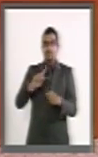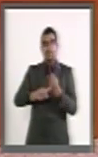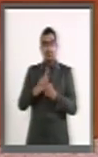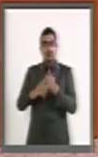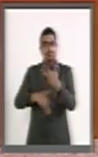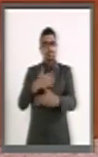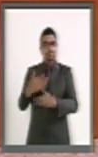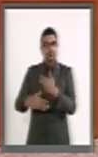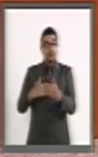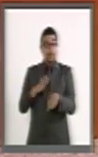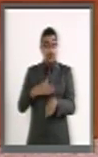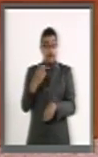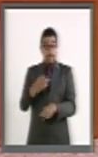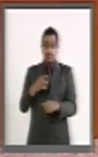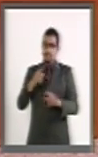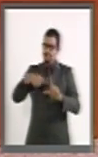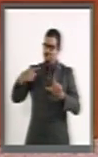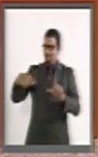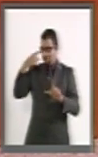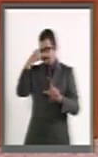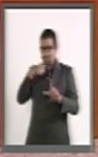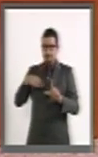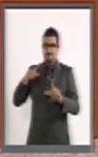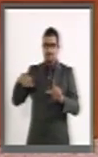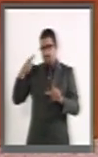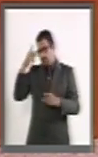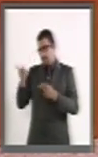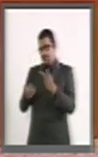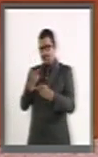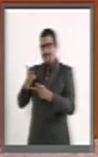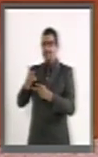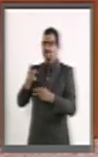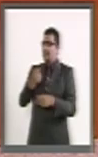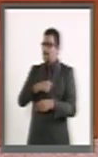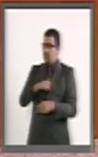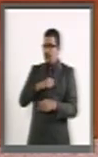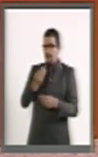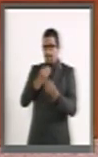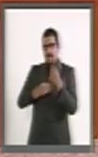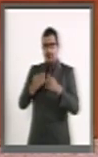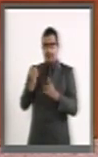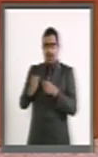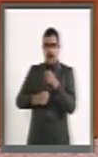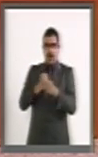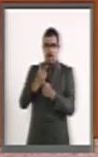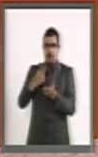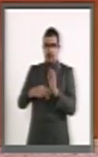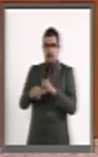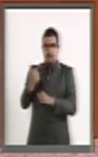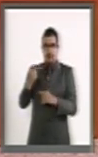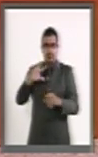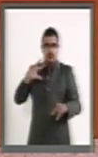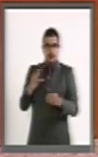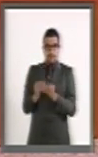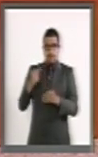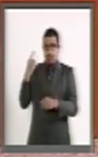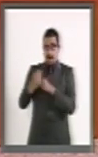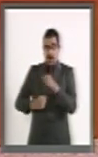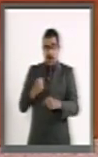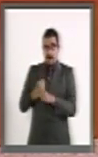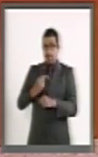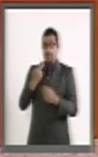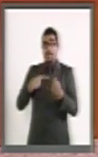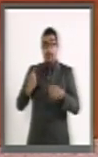complicaciones. De acuerdo con cálculos de la Encuesta Nacional de Salud y Nutrición del año 2012, el costo anual de la